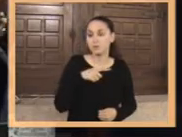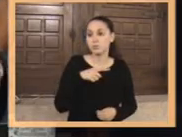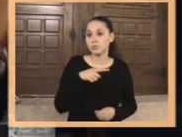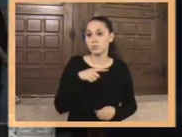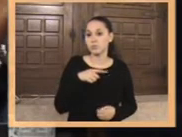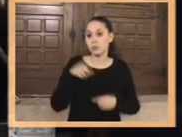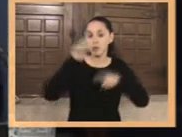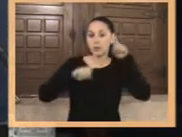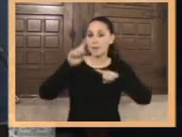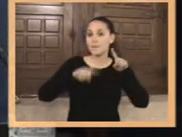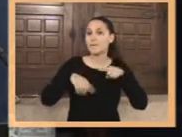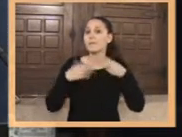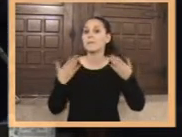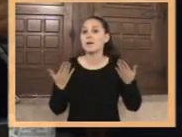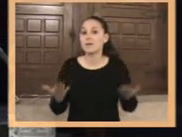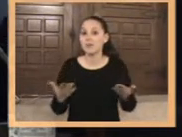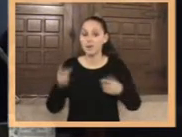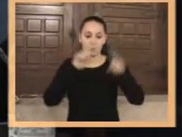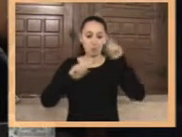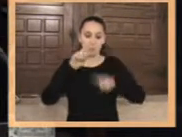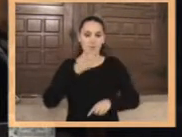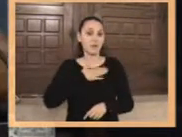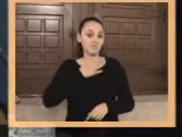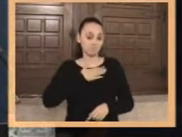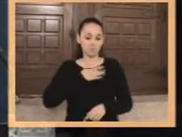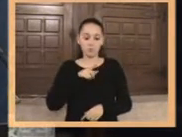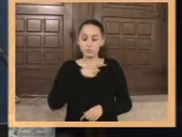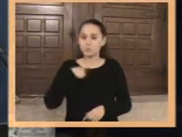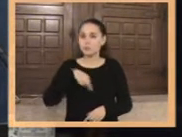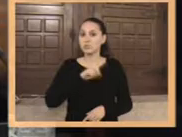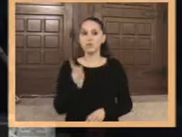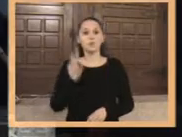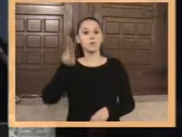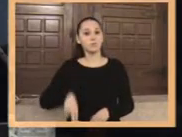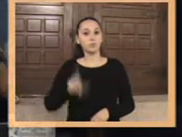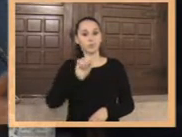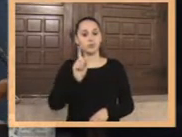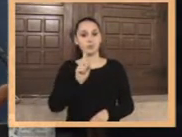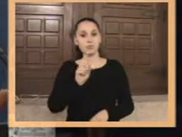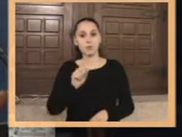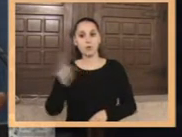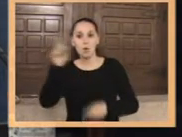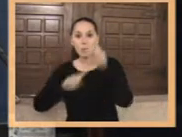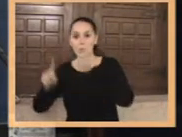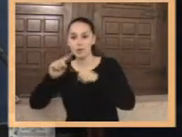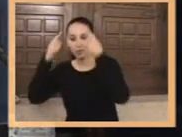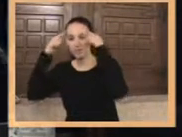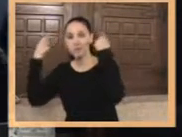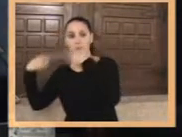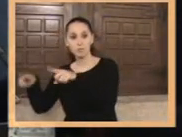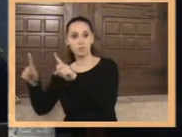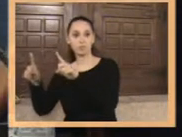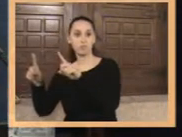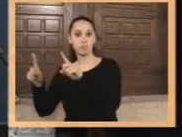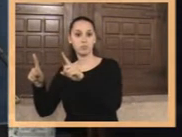problema existente no es nuestro, es de ellos, que además tiene daños colaterales muy importantes, como es el problema de la depuración del agua, que no tenemos